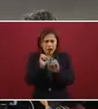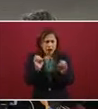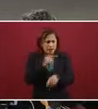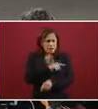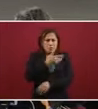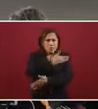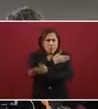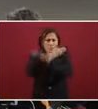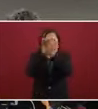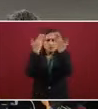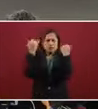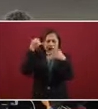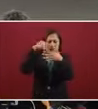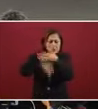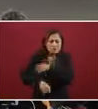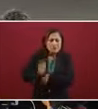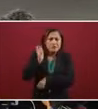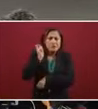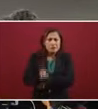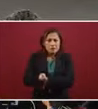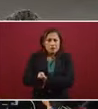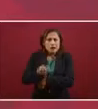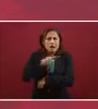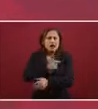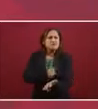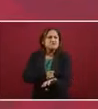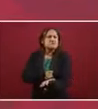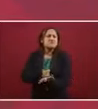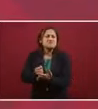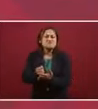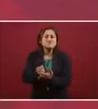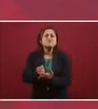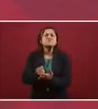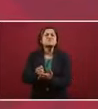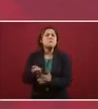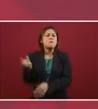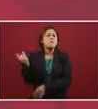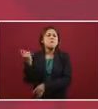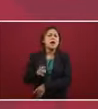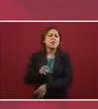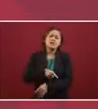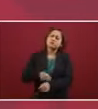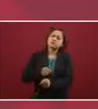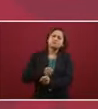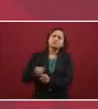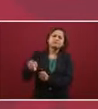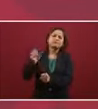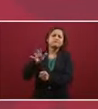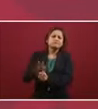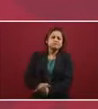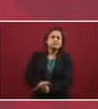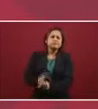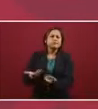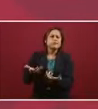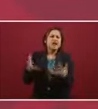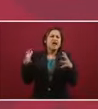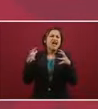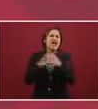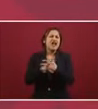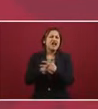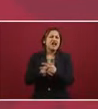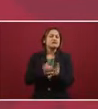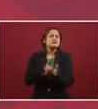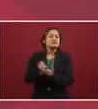y convierte al país en un cementerio,